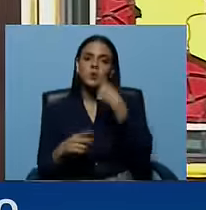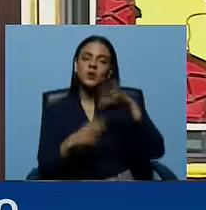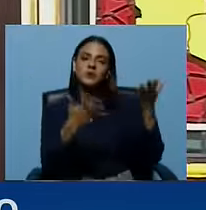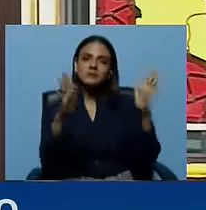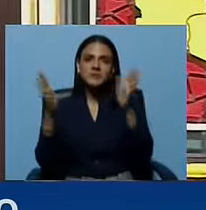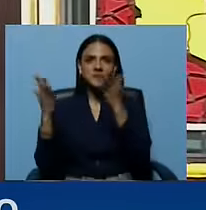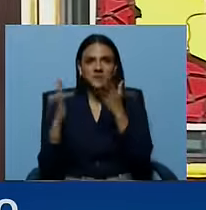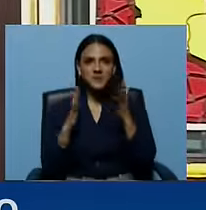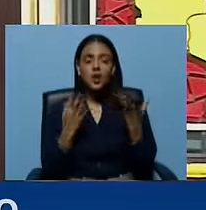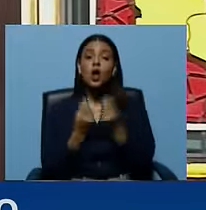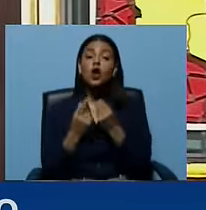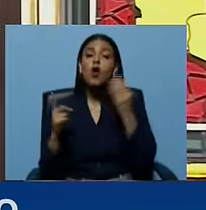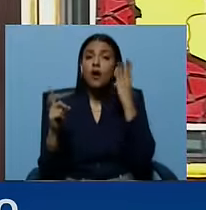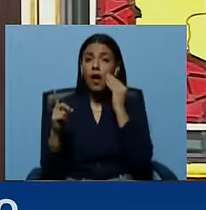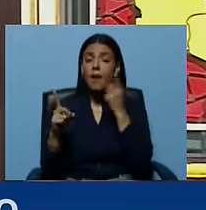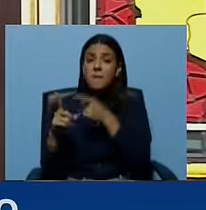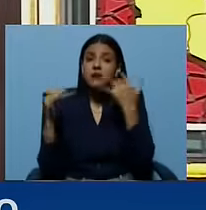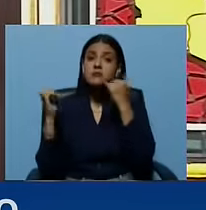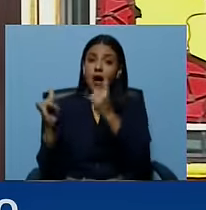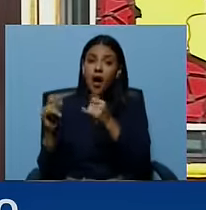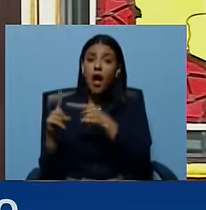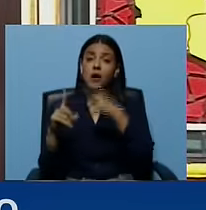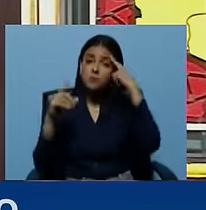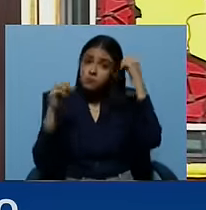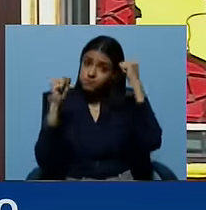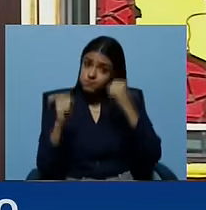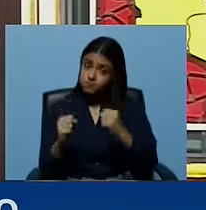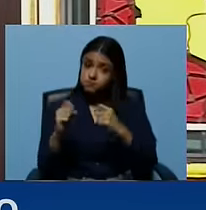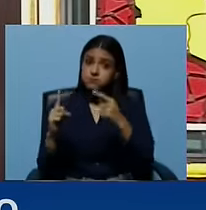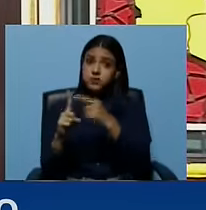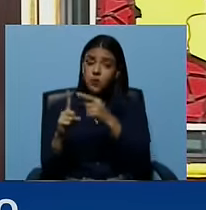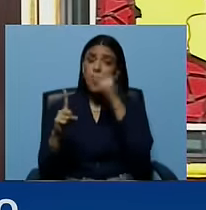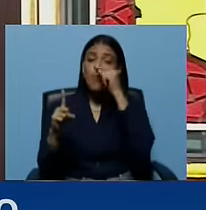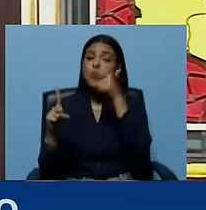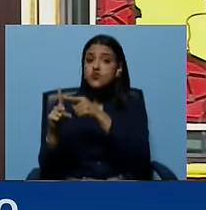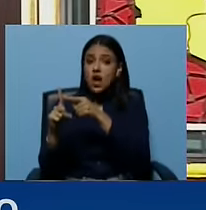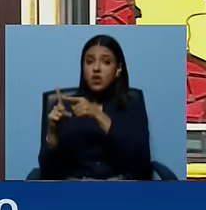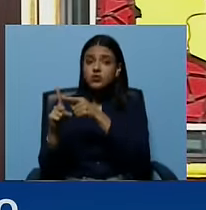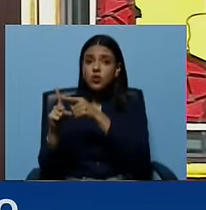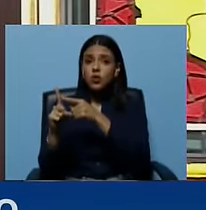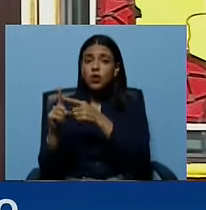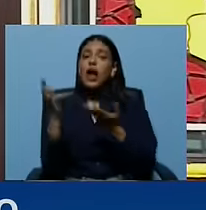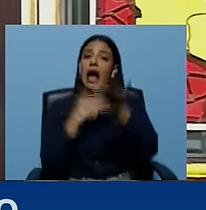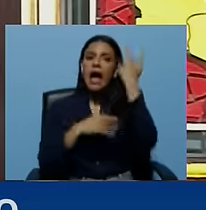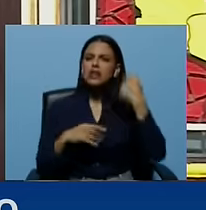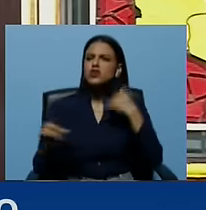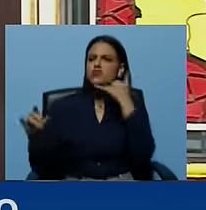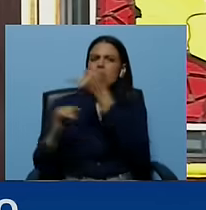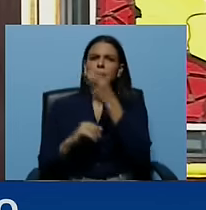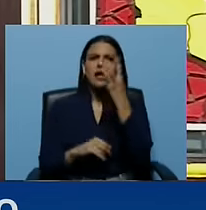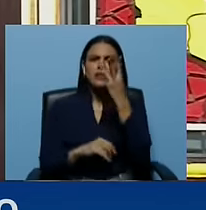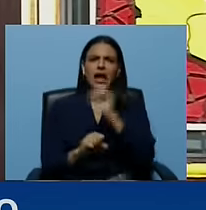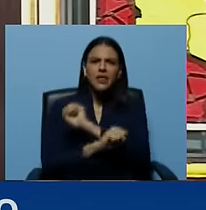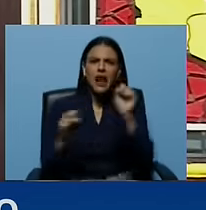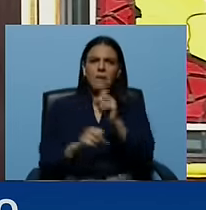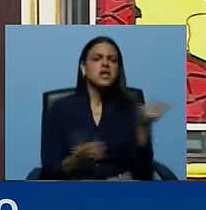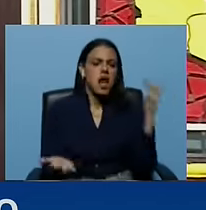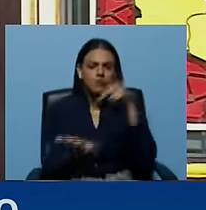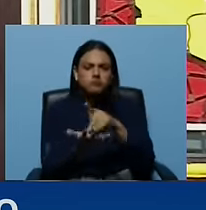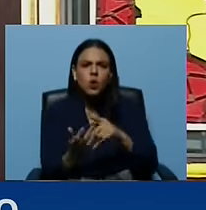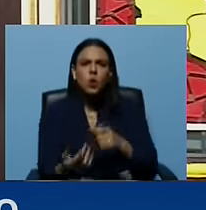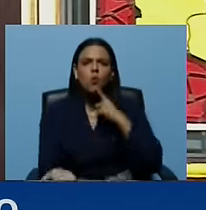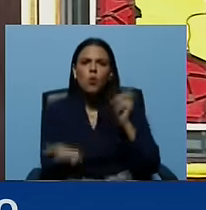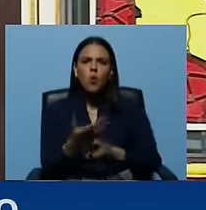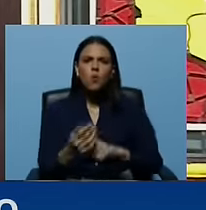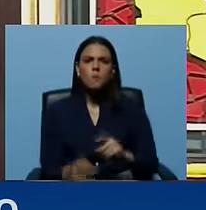Con la experiencia de este muchacho que uno lo llamaba y a las 3 de la mañana estaba en Lídice y a la 1 de